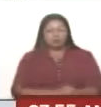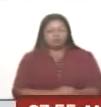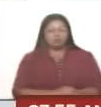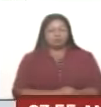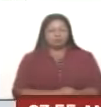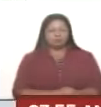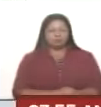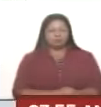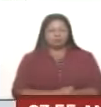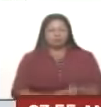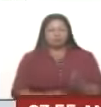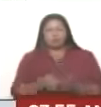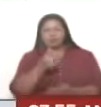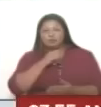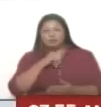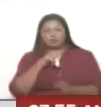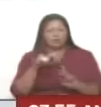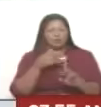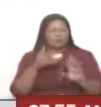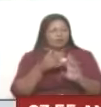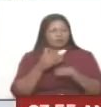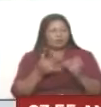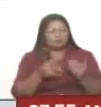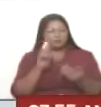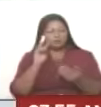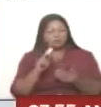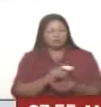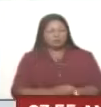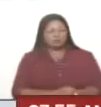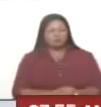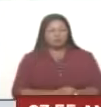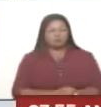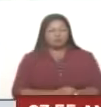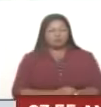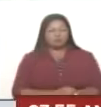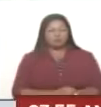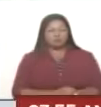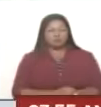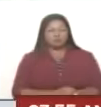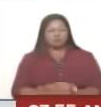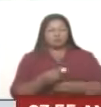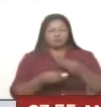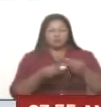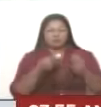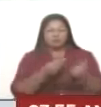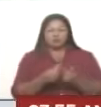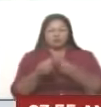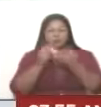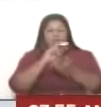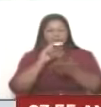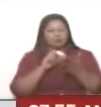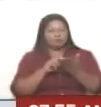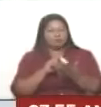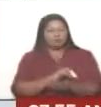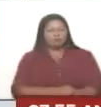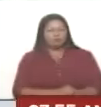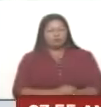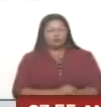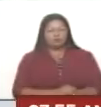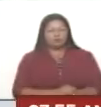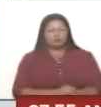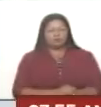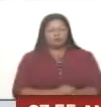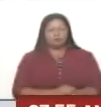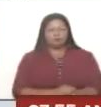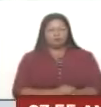más resistente ante los ataques del exterior, como la economía nacional se ajusta, se